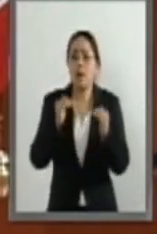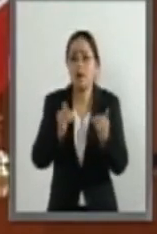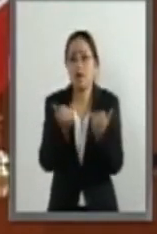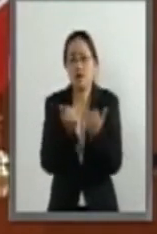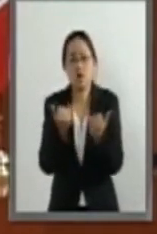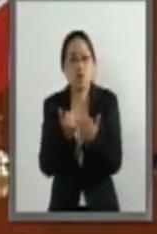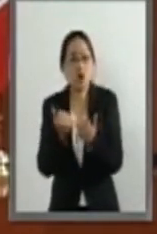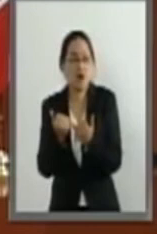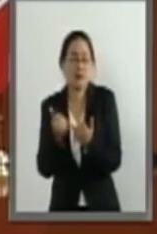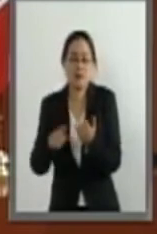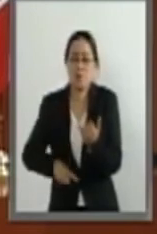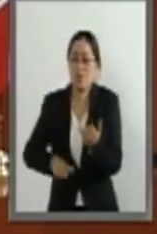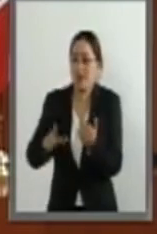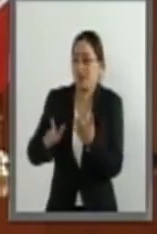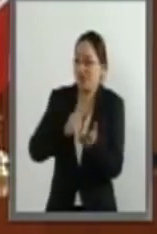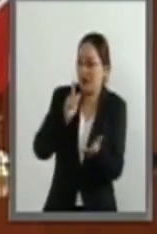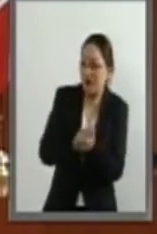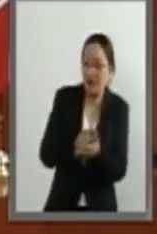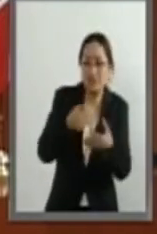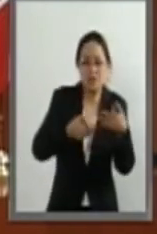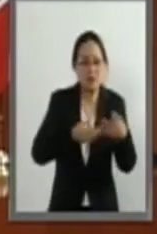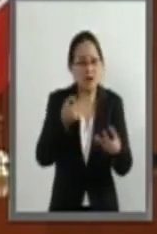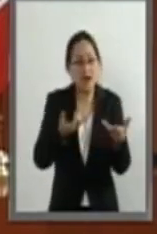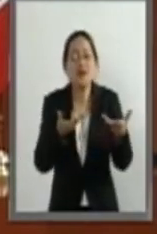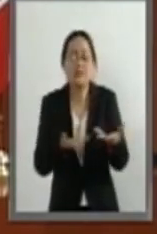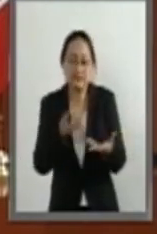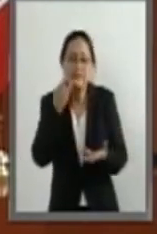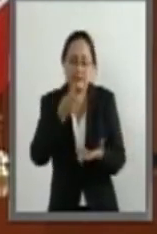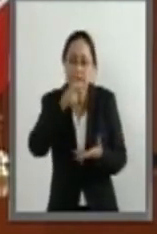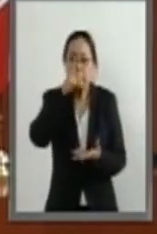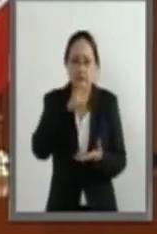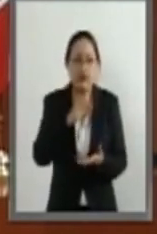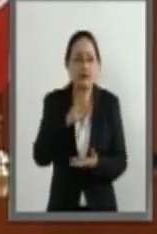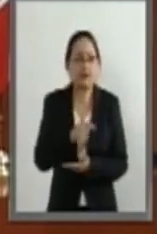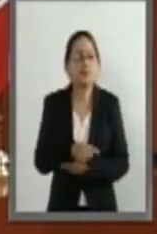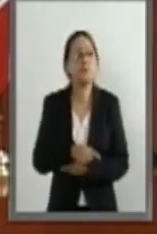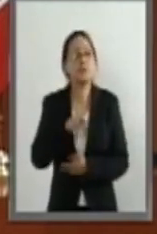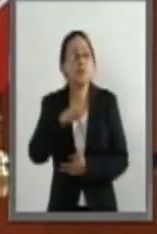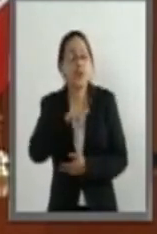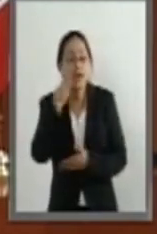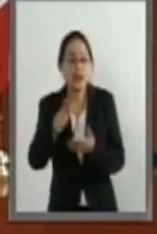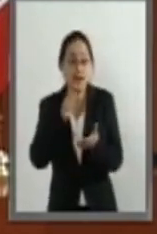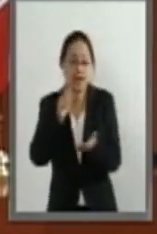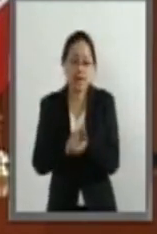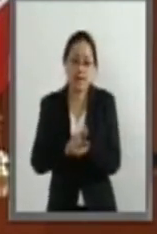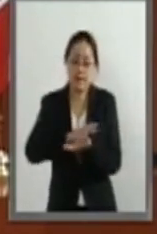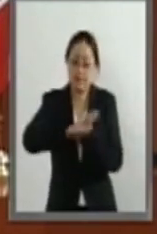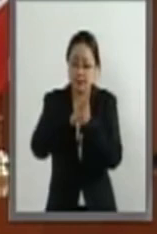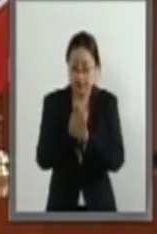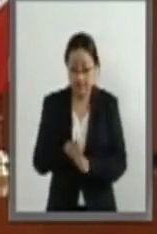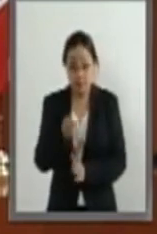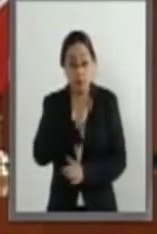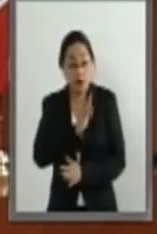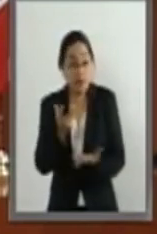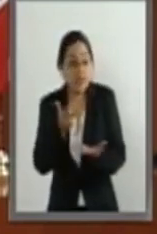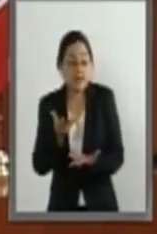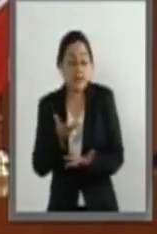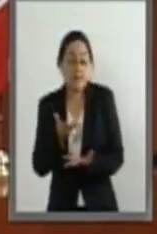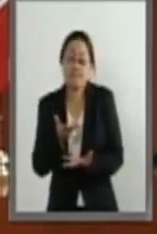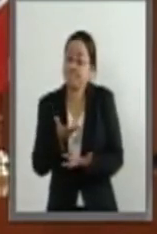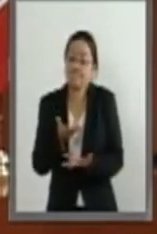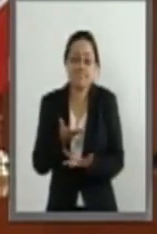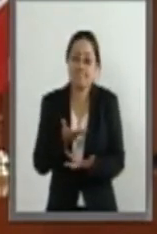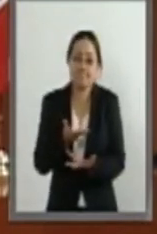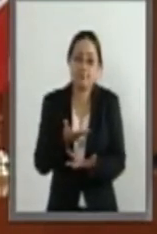propio sistema. Porque aquí creamos las leyes, pero es muy difícil que las leyes se conviertan en una realidad, en la realidad